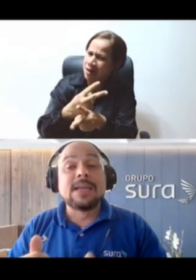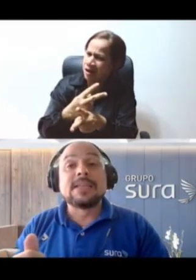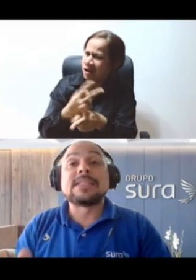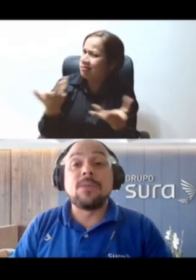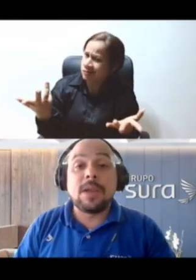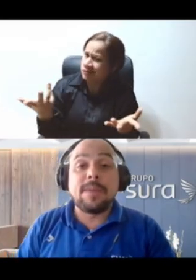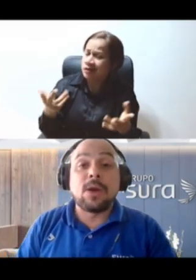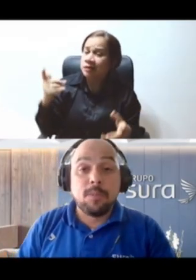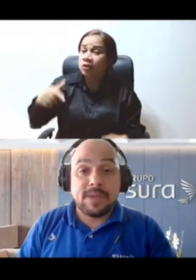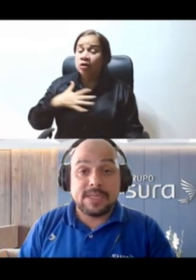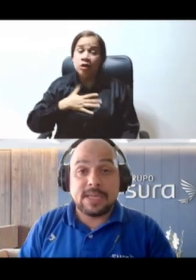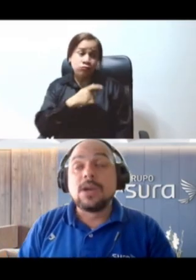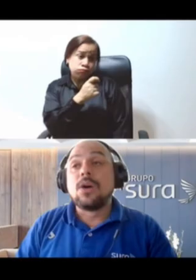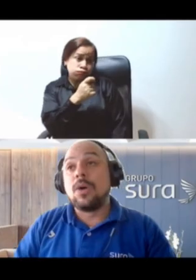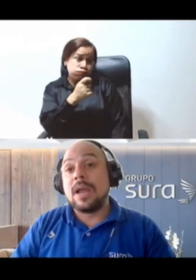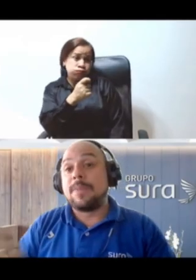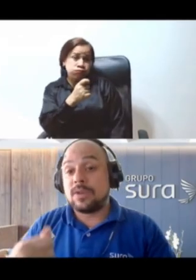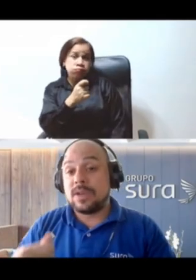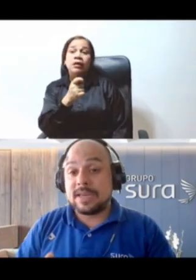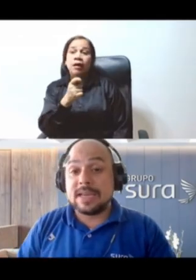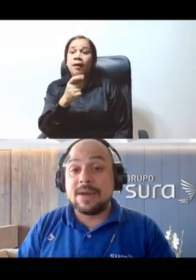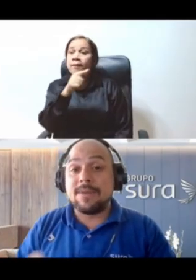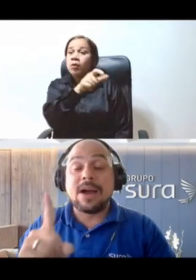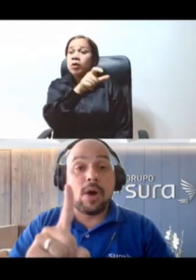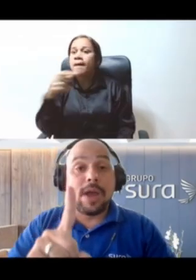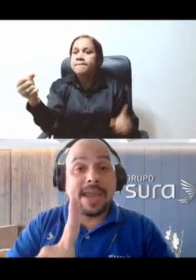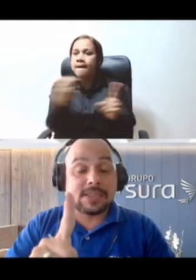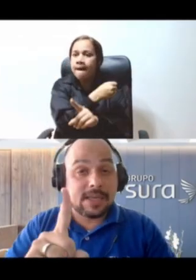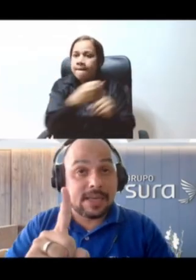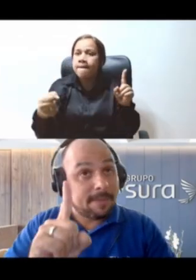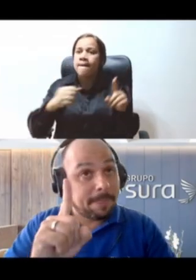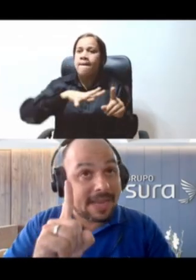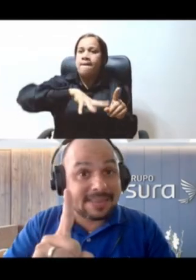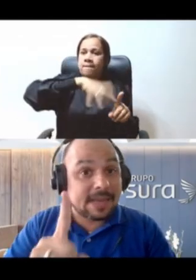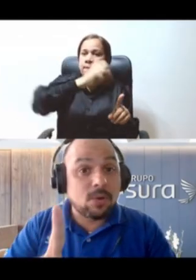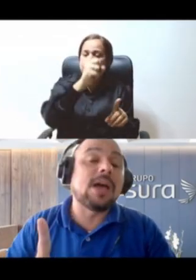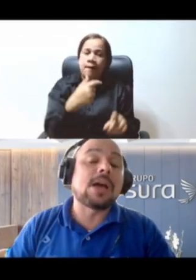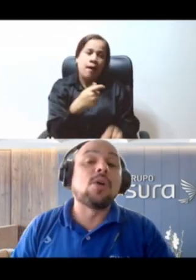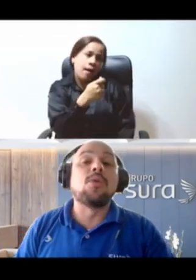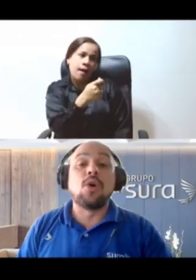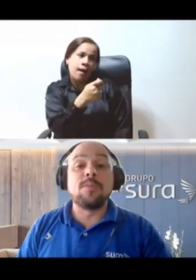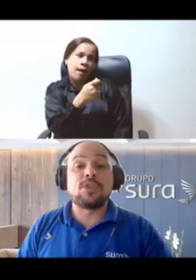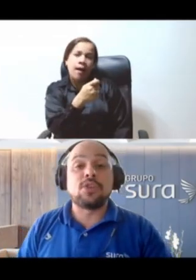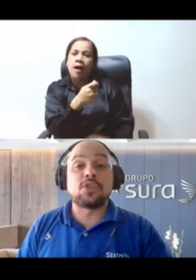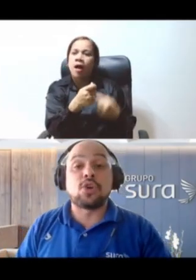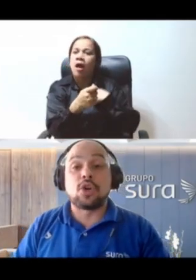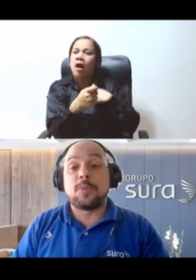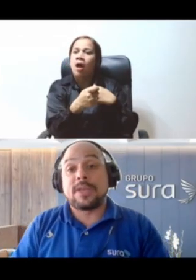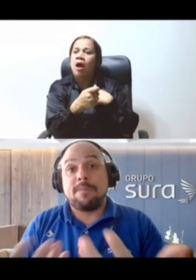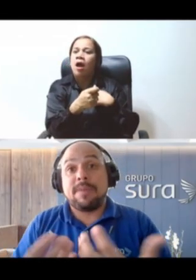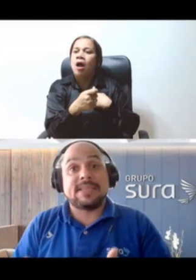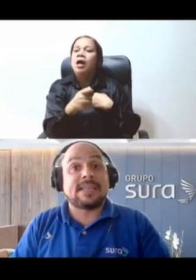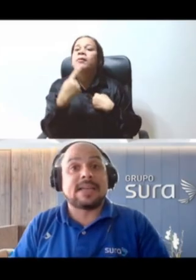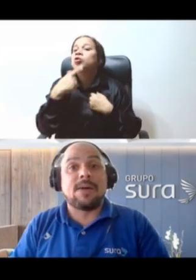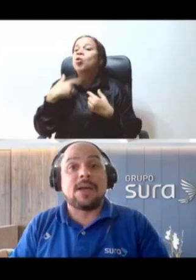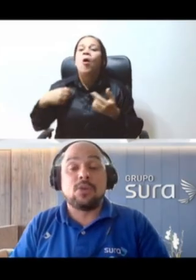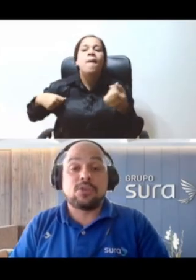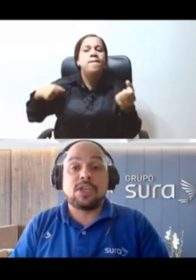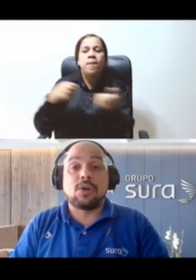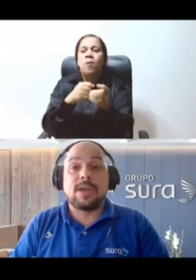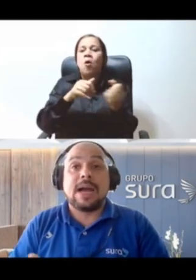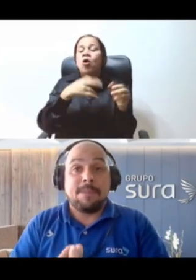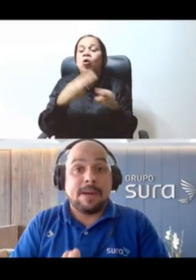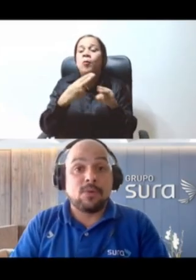persona que graba se vuelve cómplice o la persona que graba es catalogada como omisión de socorro, porque en vez de